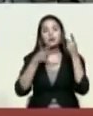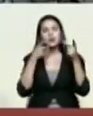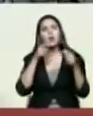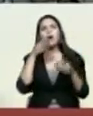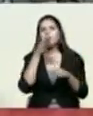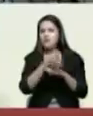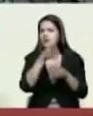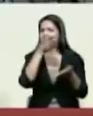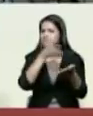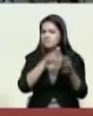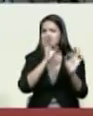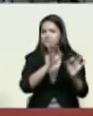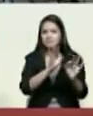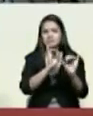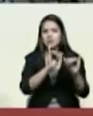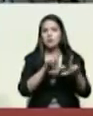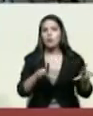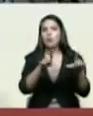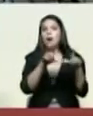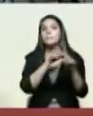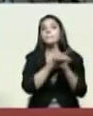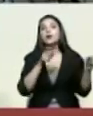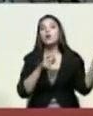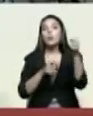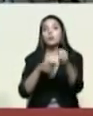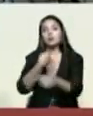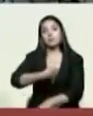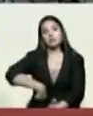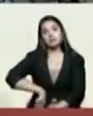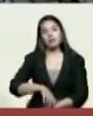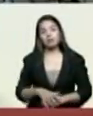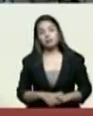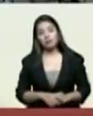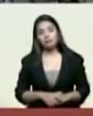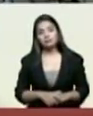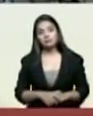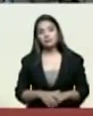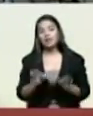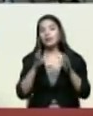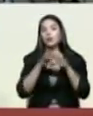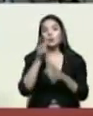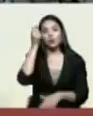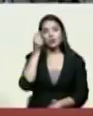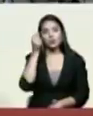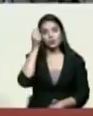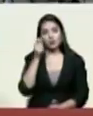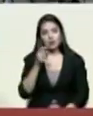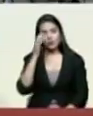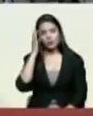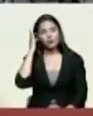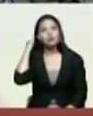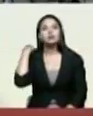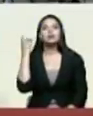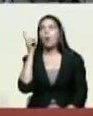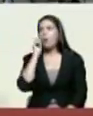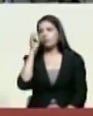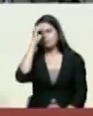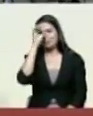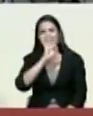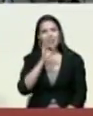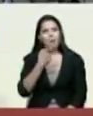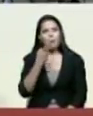ahí, lo pone de presidente de la Cámara de Diputados. Un analfabeta